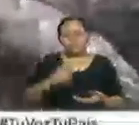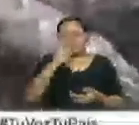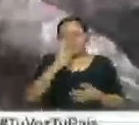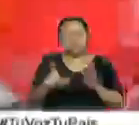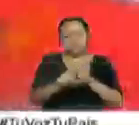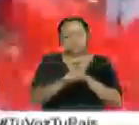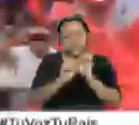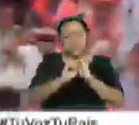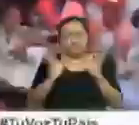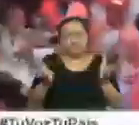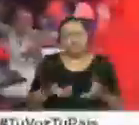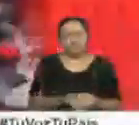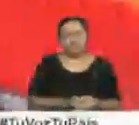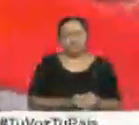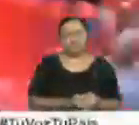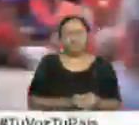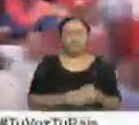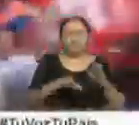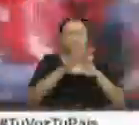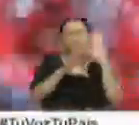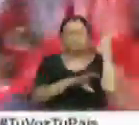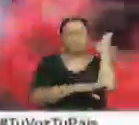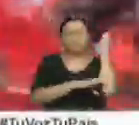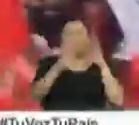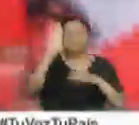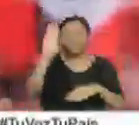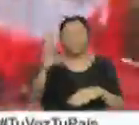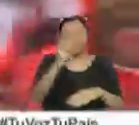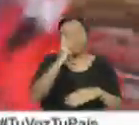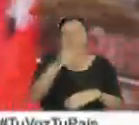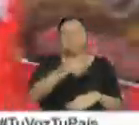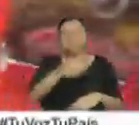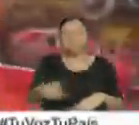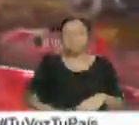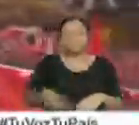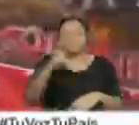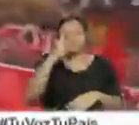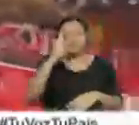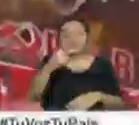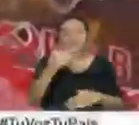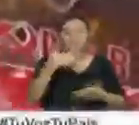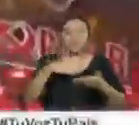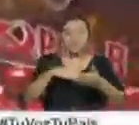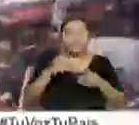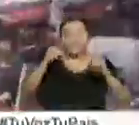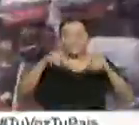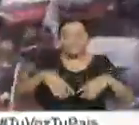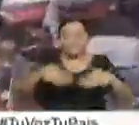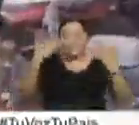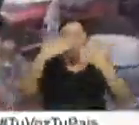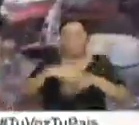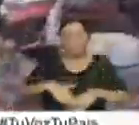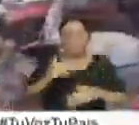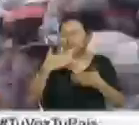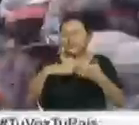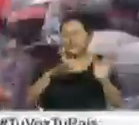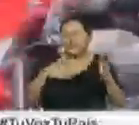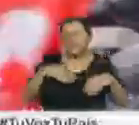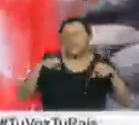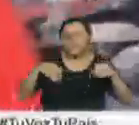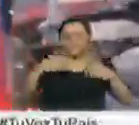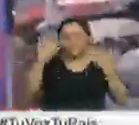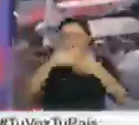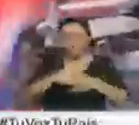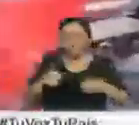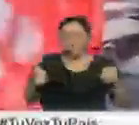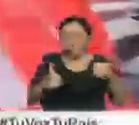legitimidad. Según la constitución brasileña, si el presidente deja el poder en la segunda mitad del mandato, como sería el caso de Temer, el